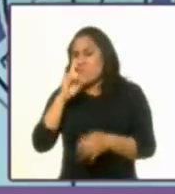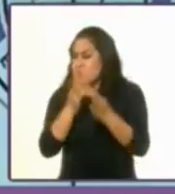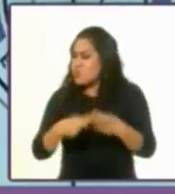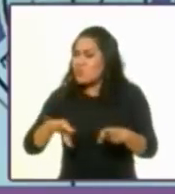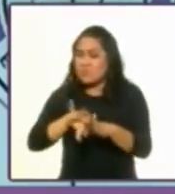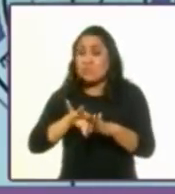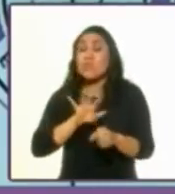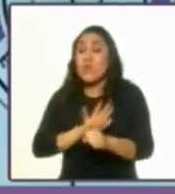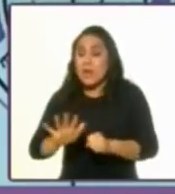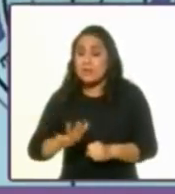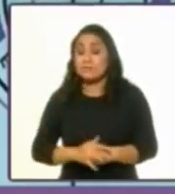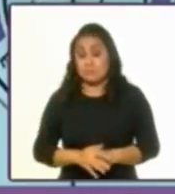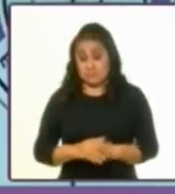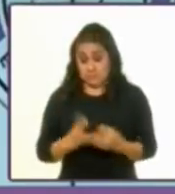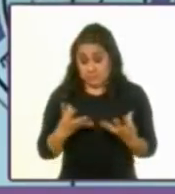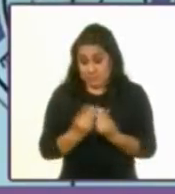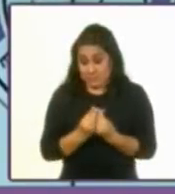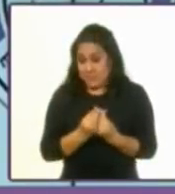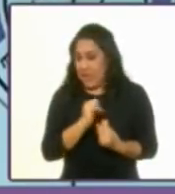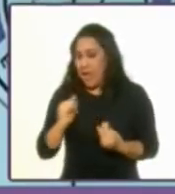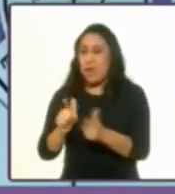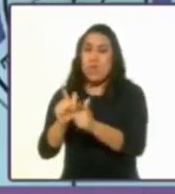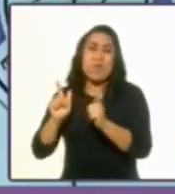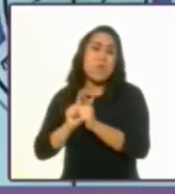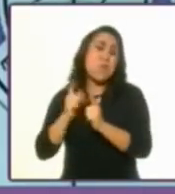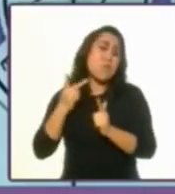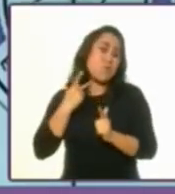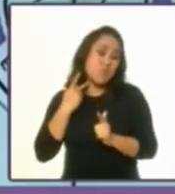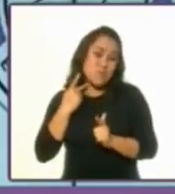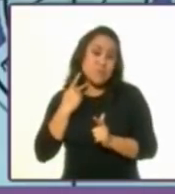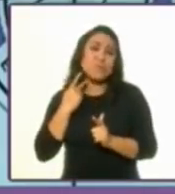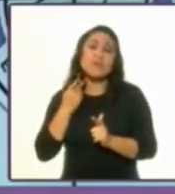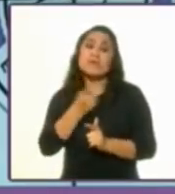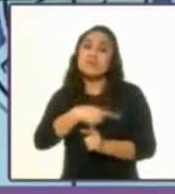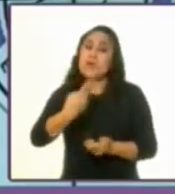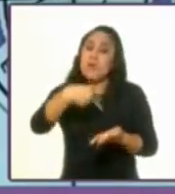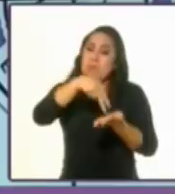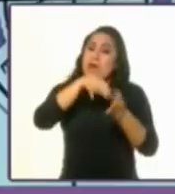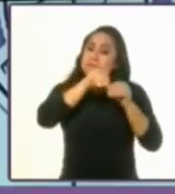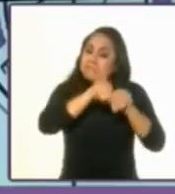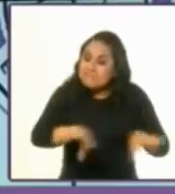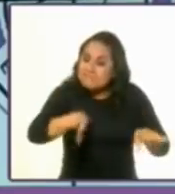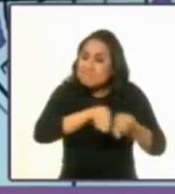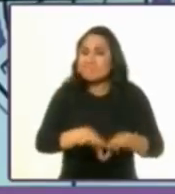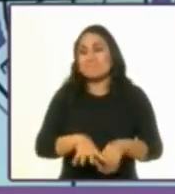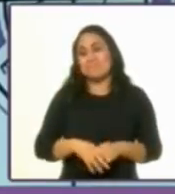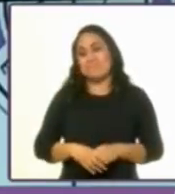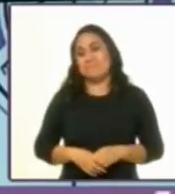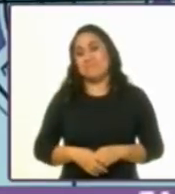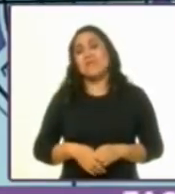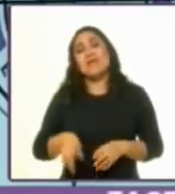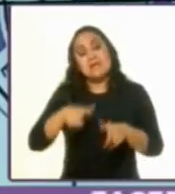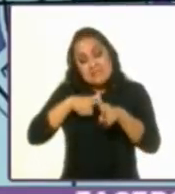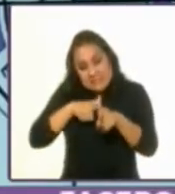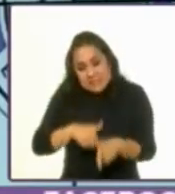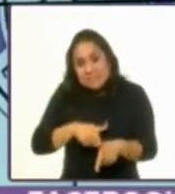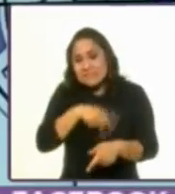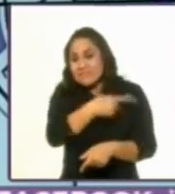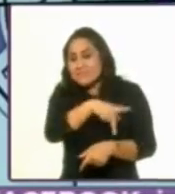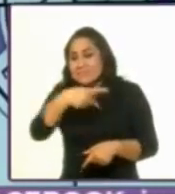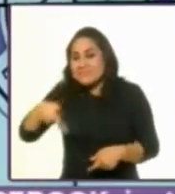nosotros en los partidos políticos para sus campañas y para que surjan y sigan viviendo